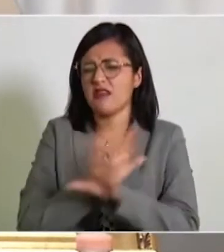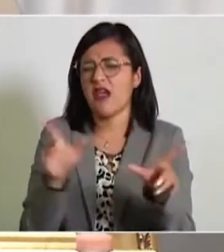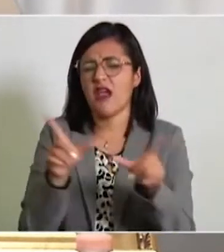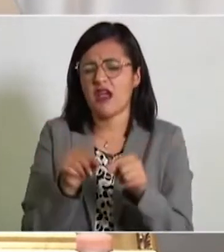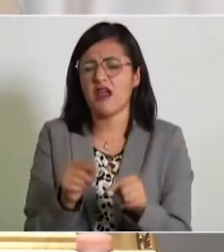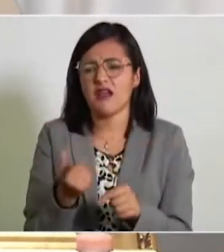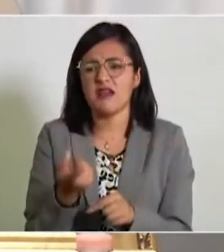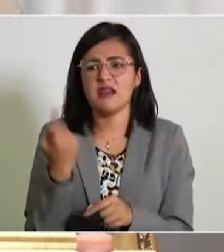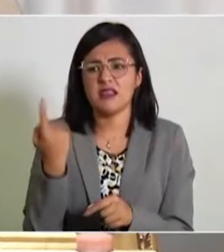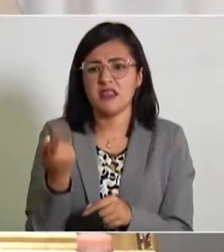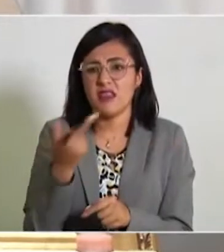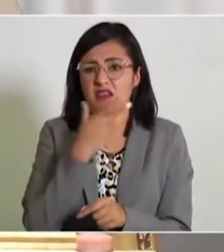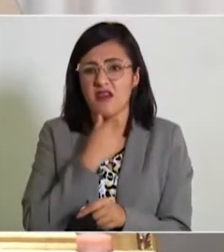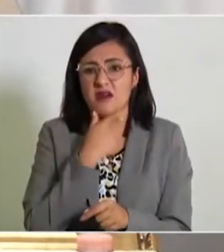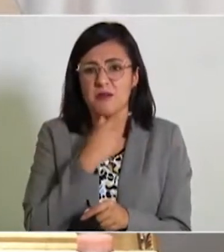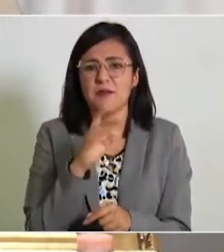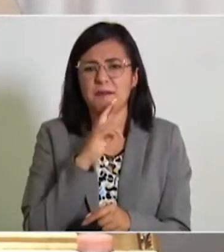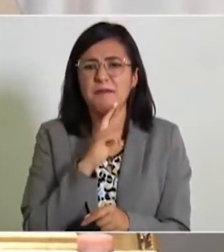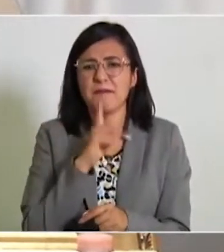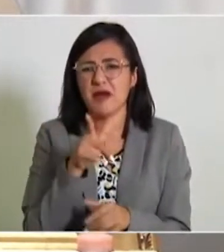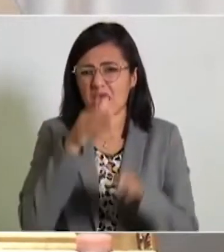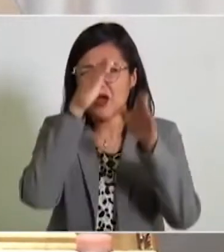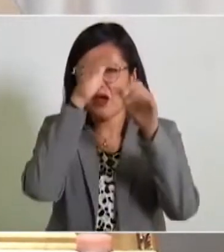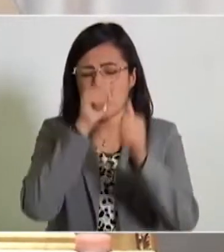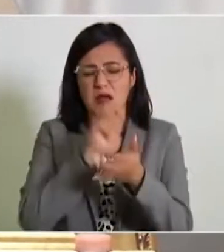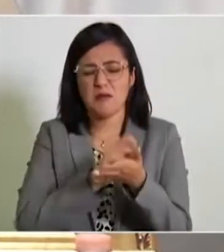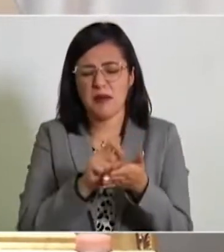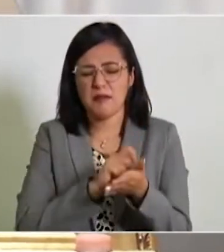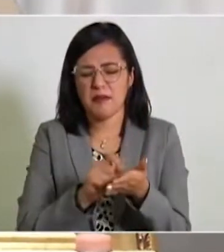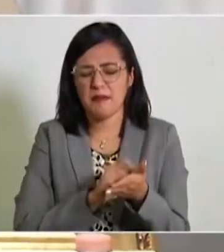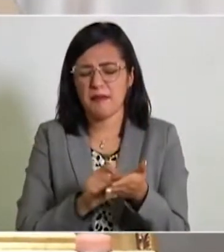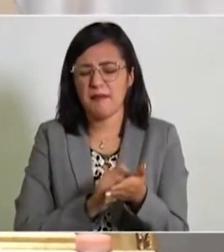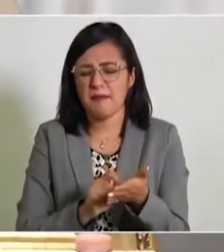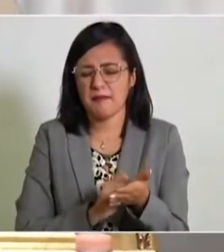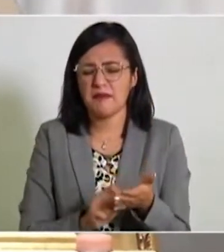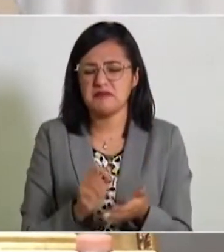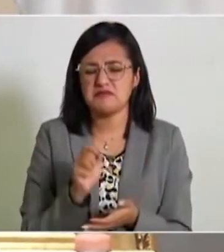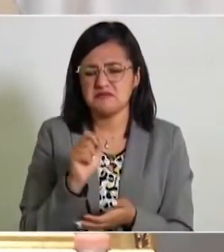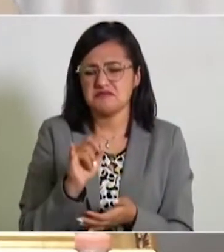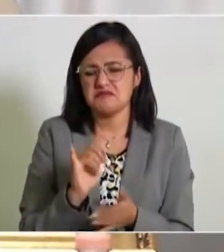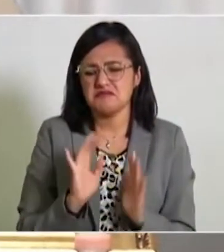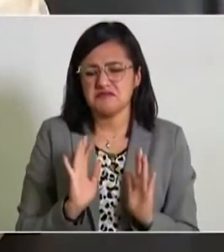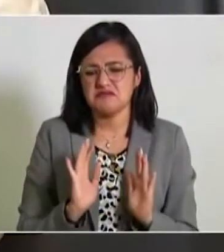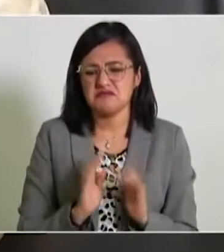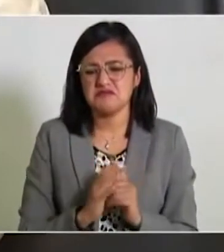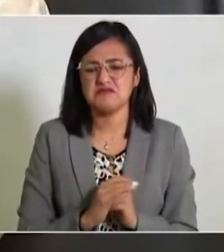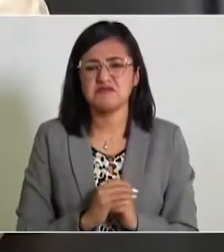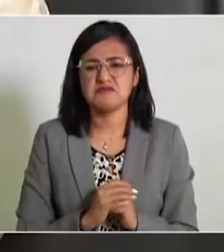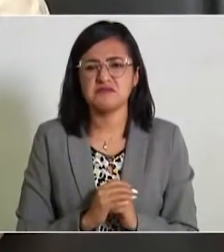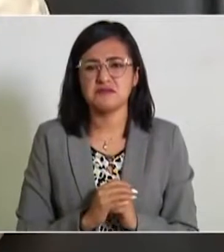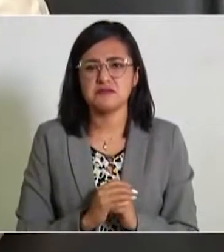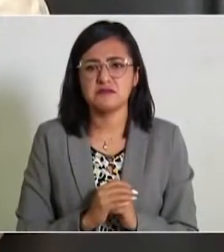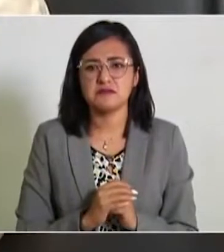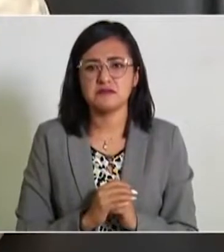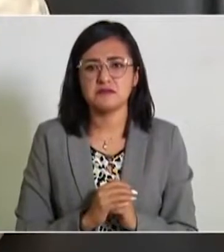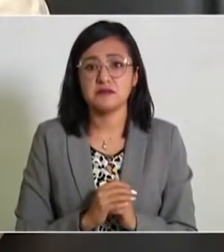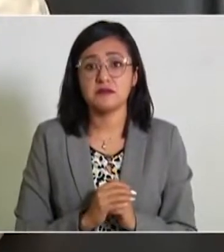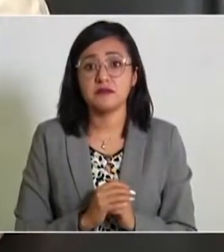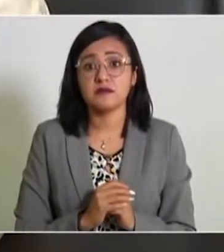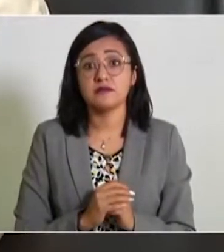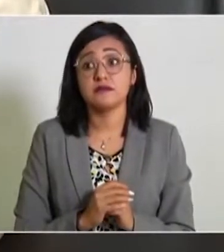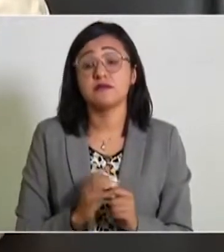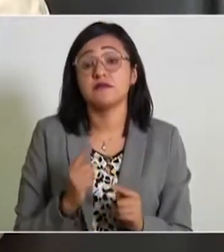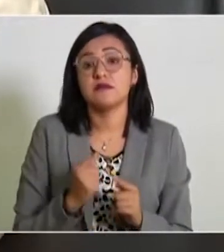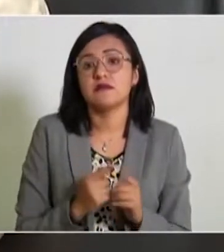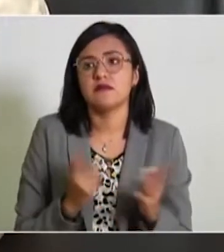ratificar a don jose de un escrito de un escrito en el